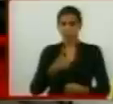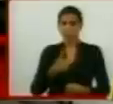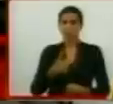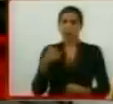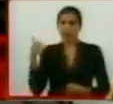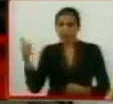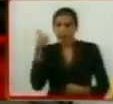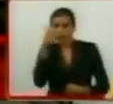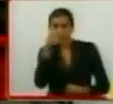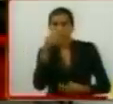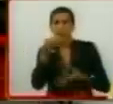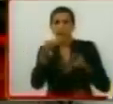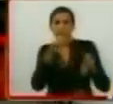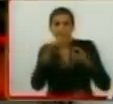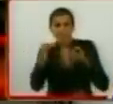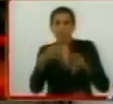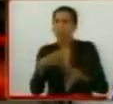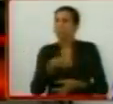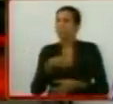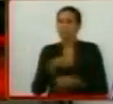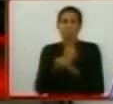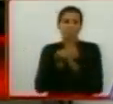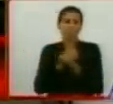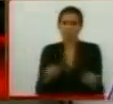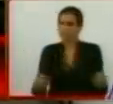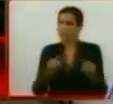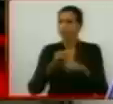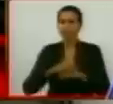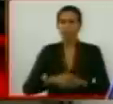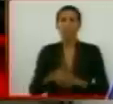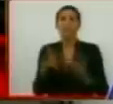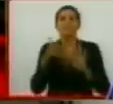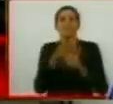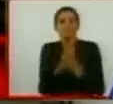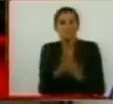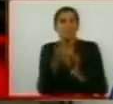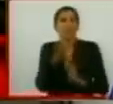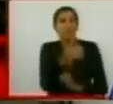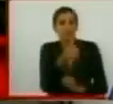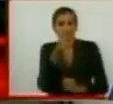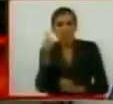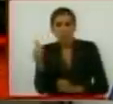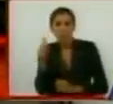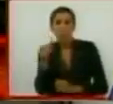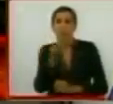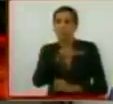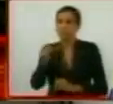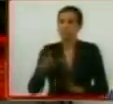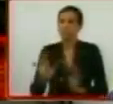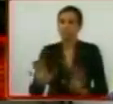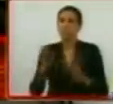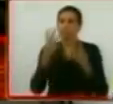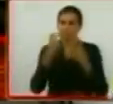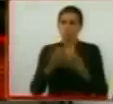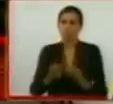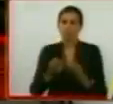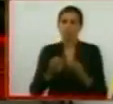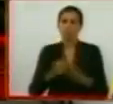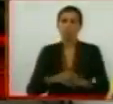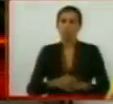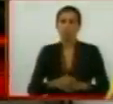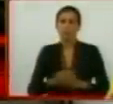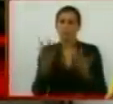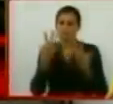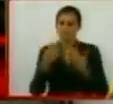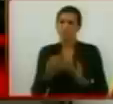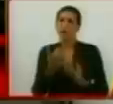caso y explicar, es imposible, qué va a pasar con cada uno de los colegas. Entiendo que, y lo entendemos,